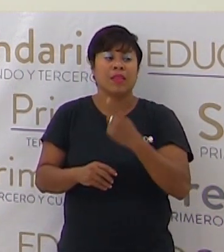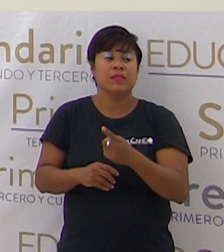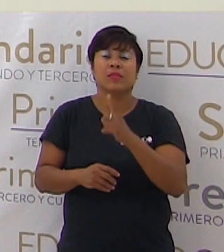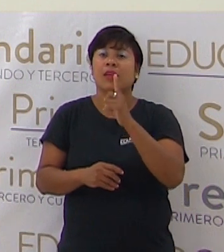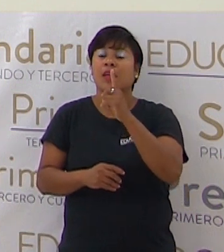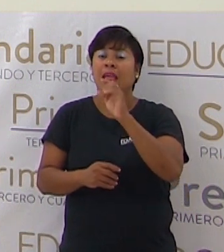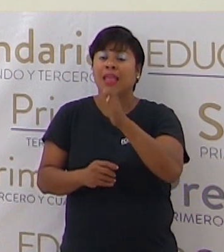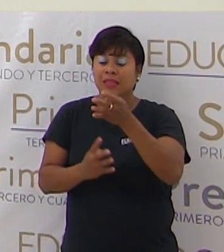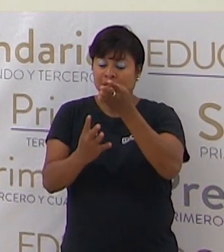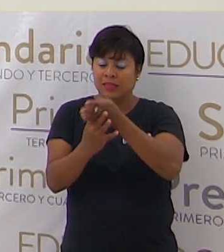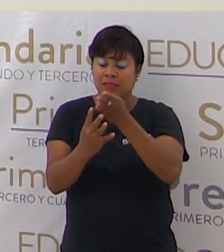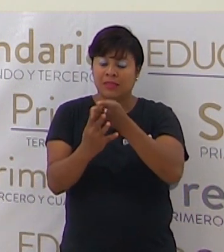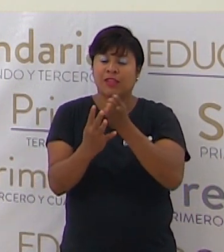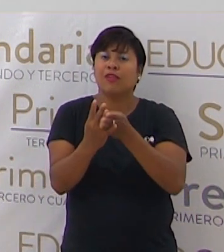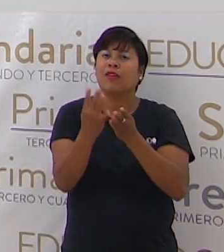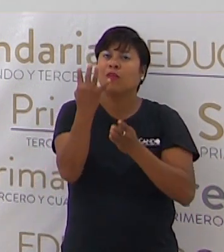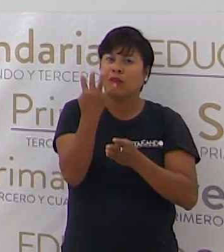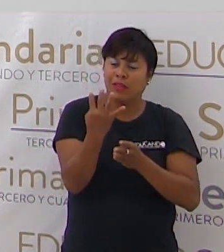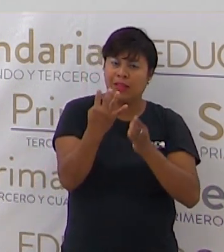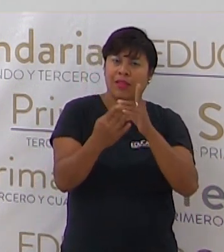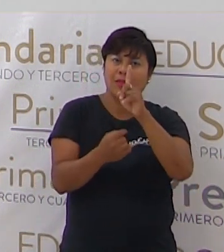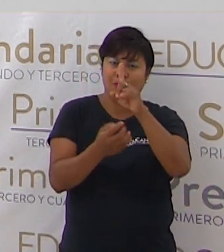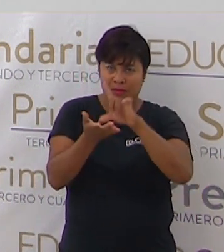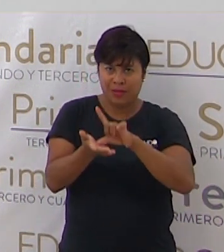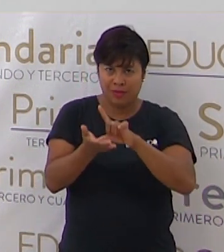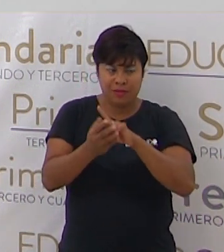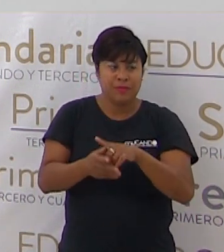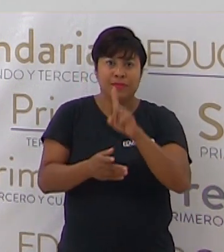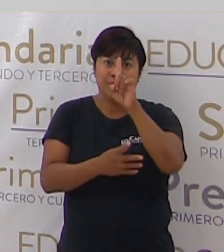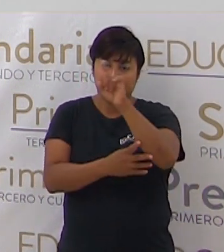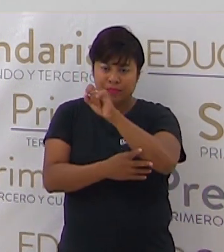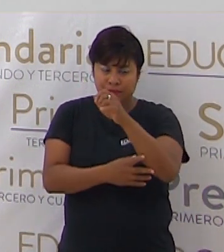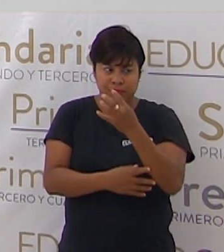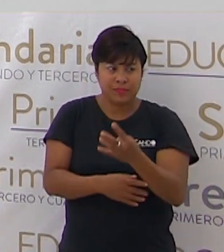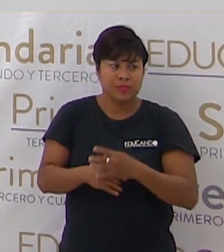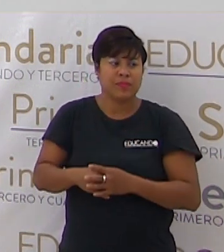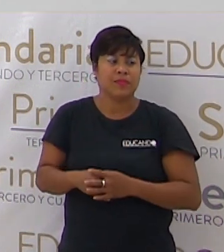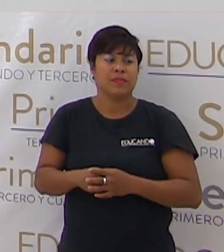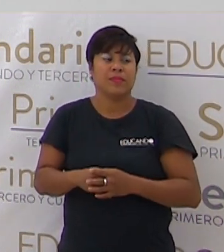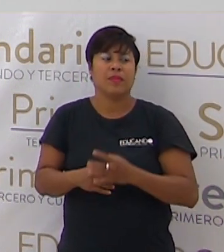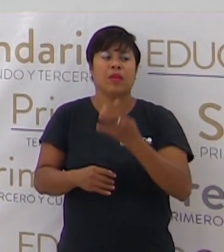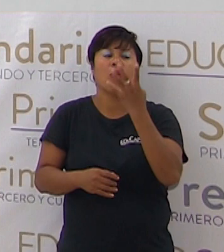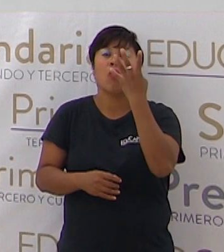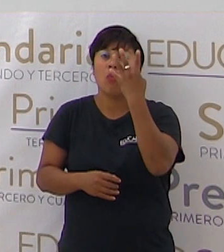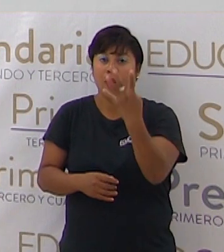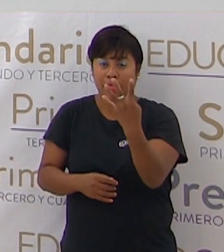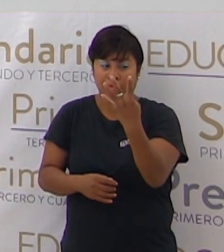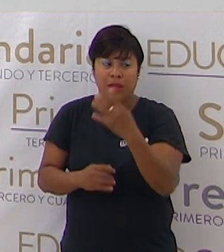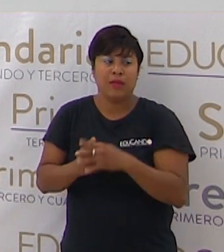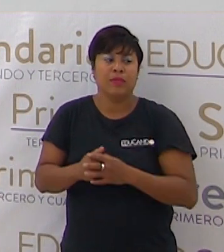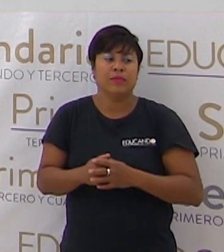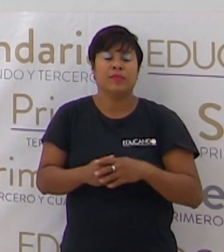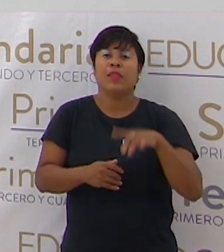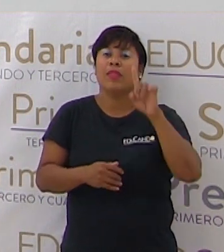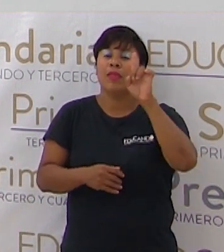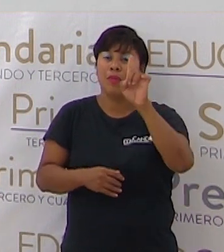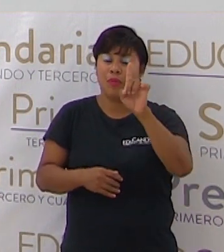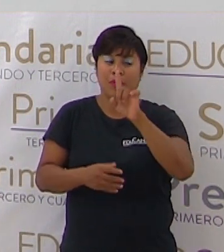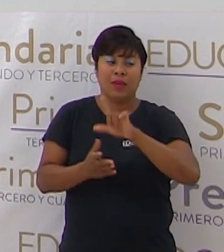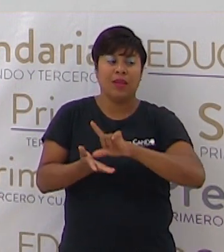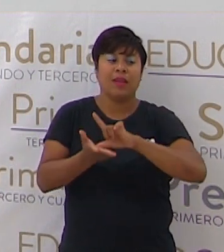es la cuarta parte, ¿sí? Por lo tanto, me cabrían 4 de un